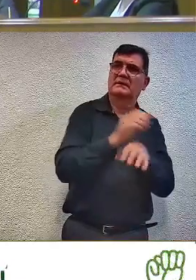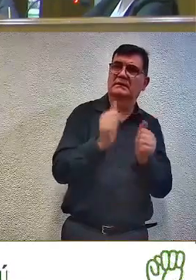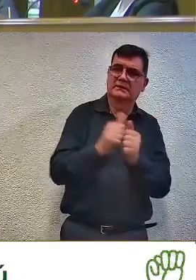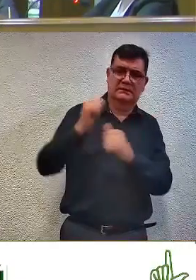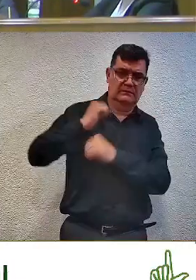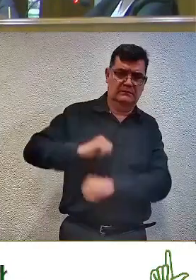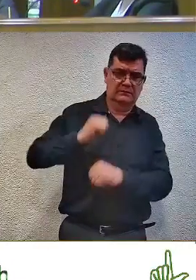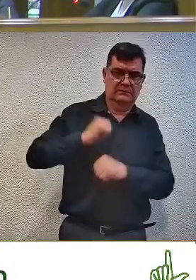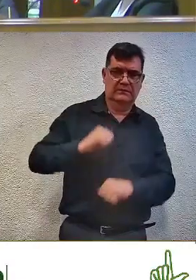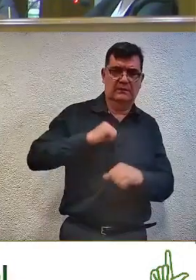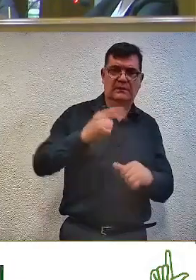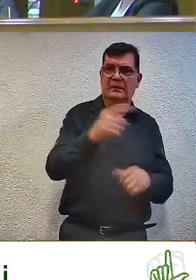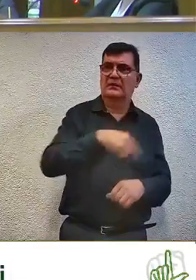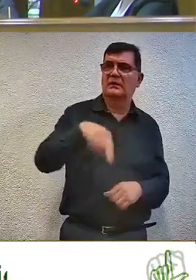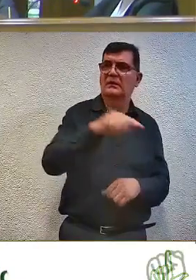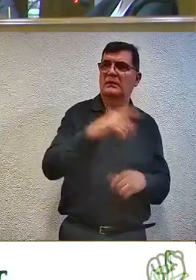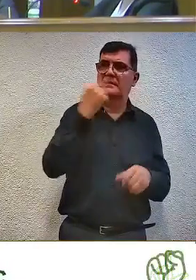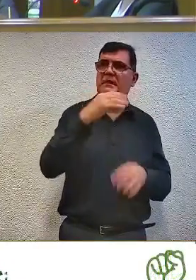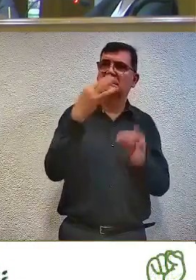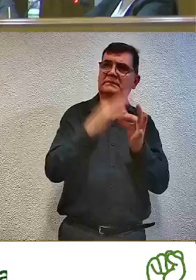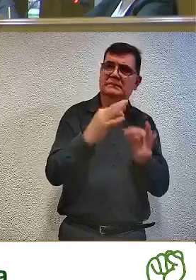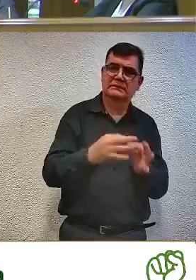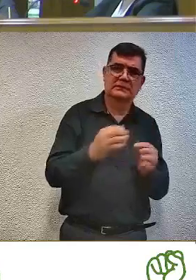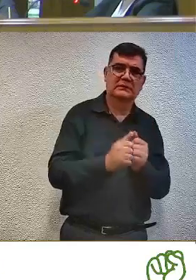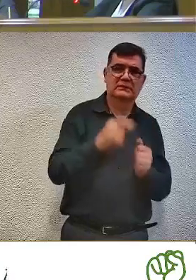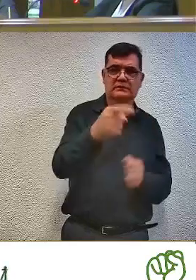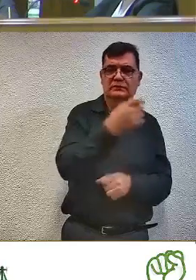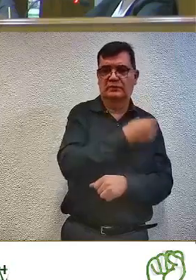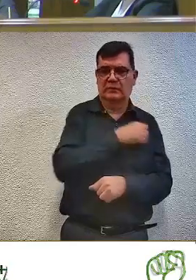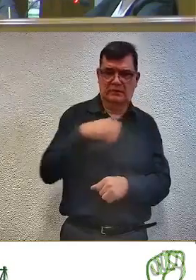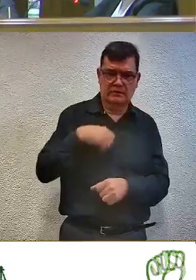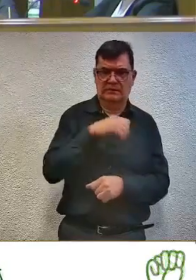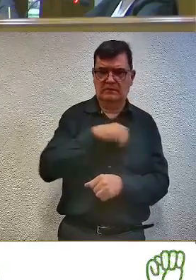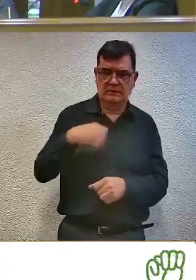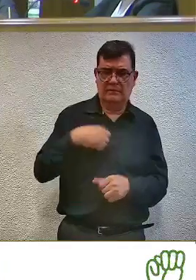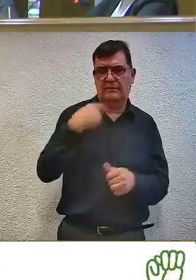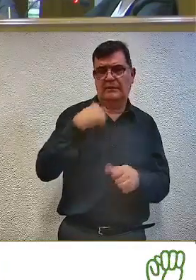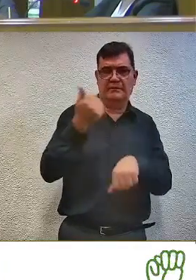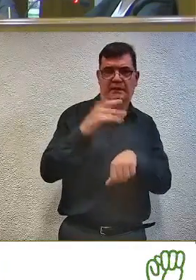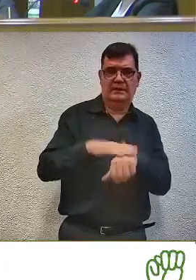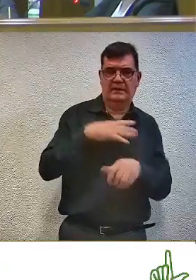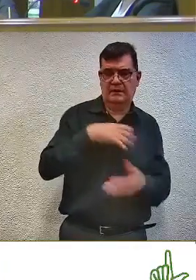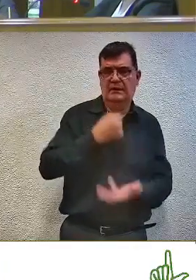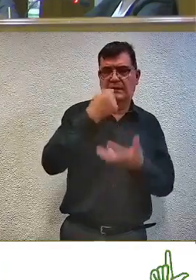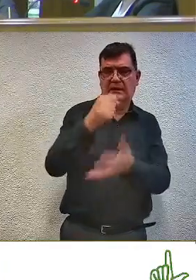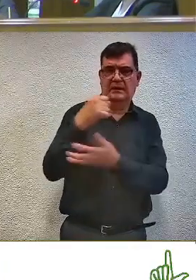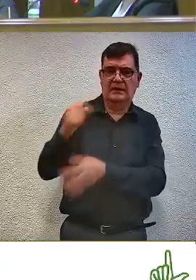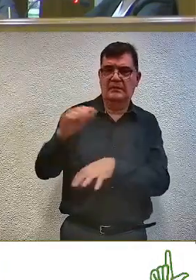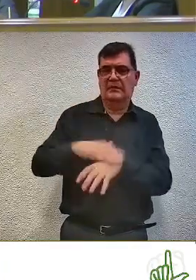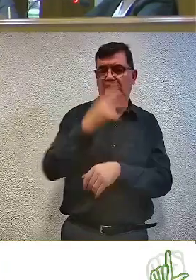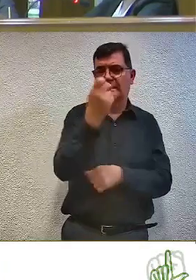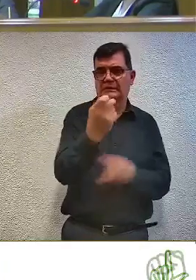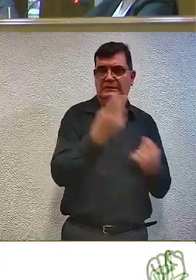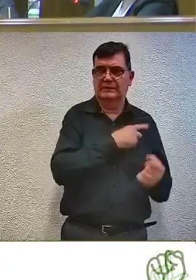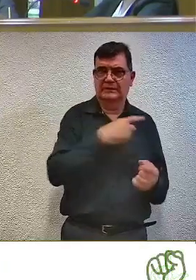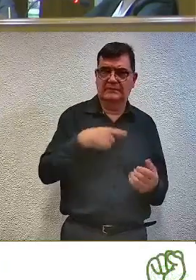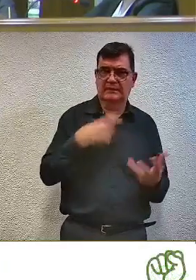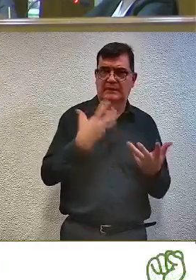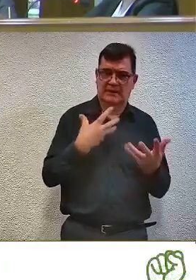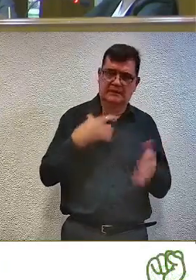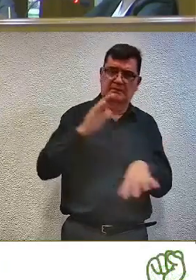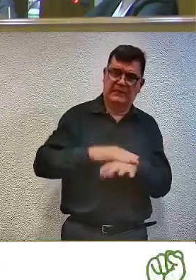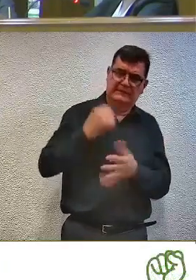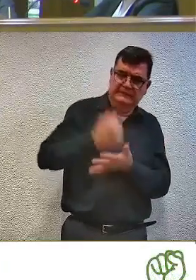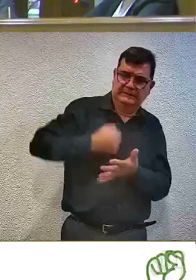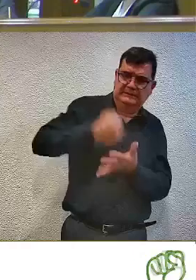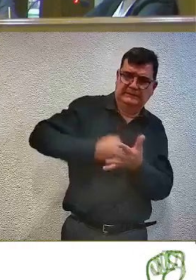autoridades competentes para el cumplimiento de sus obligaciones para la entrega de las administraciones al actor. Por tanto, a intensificar